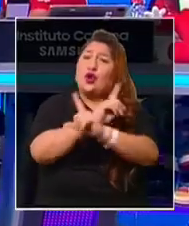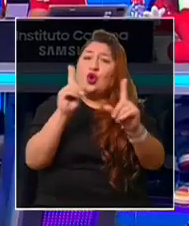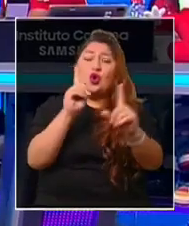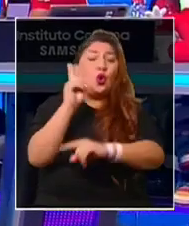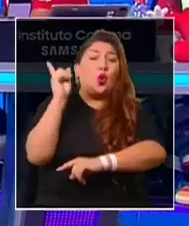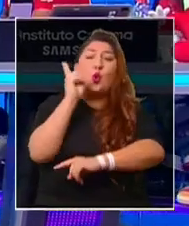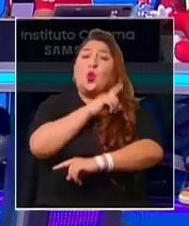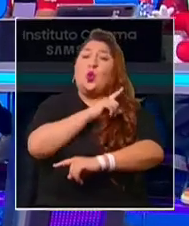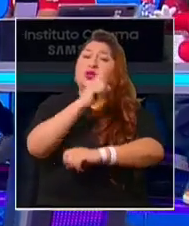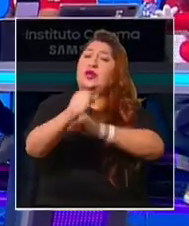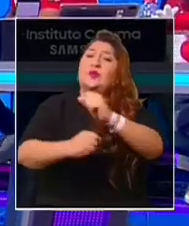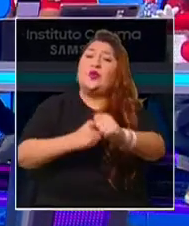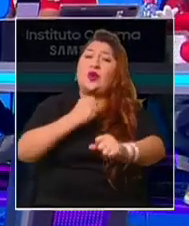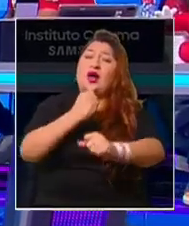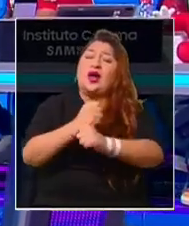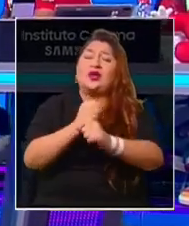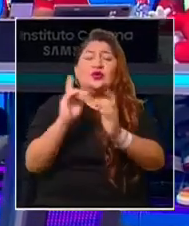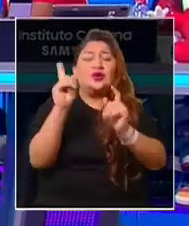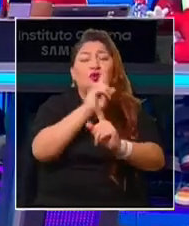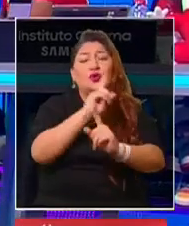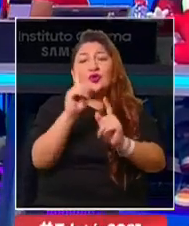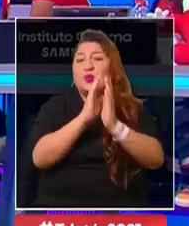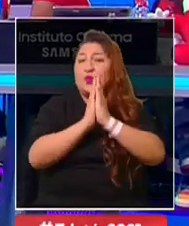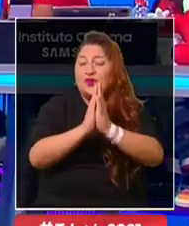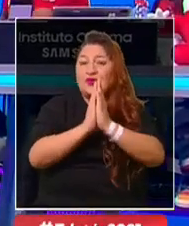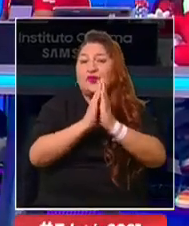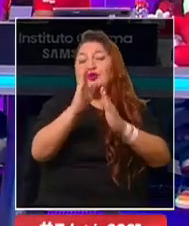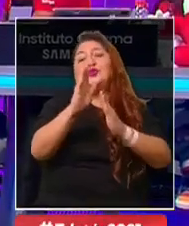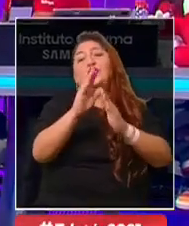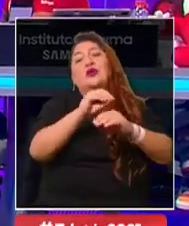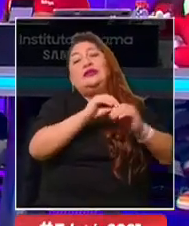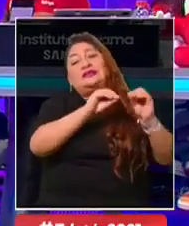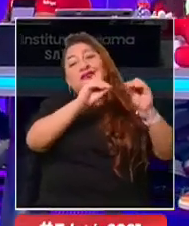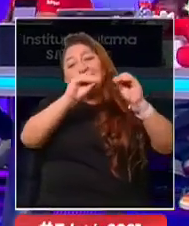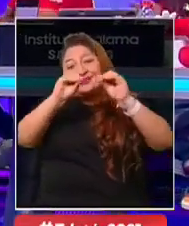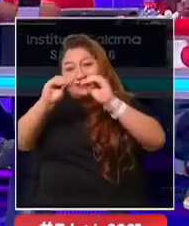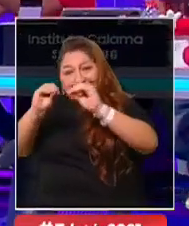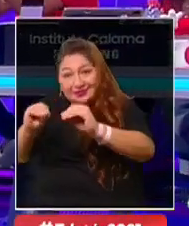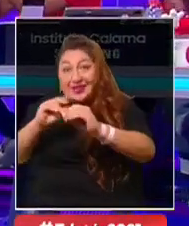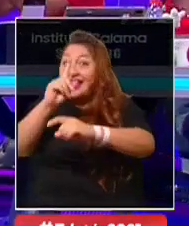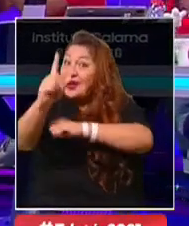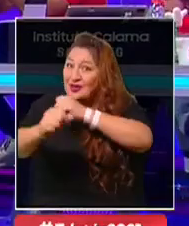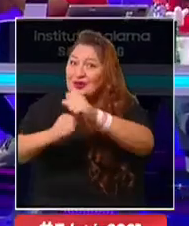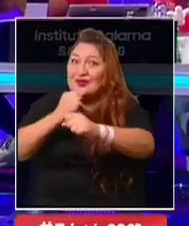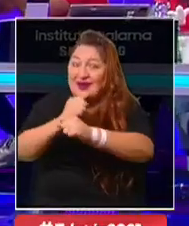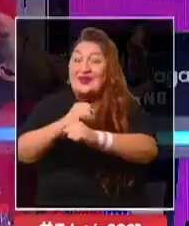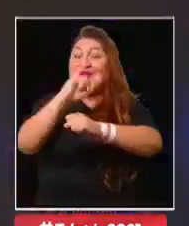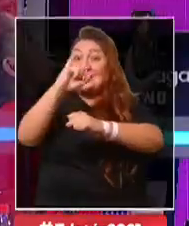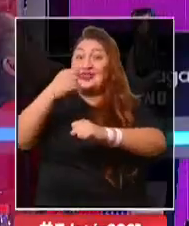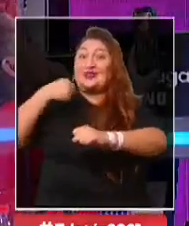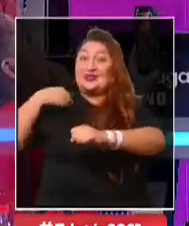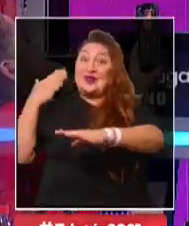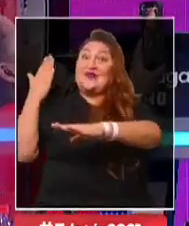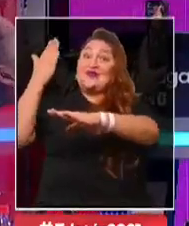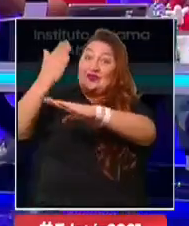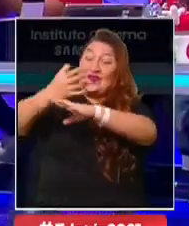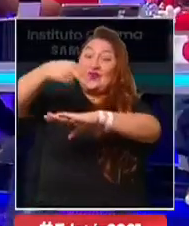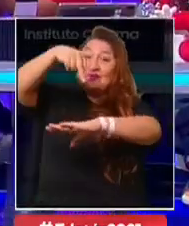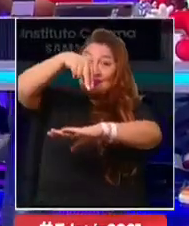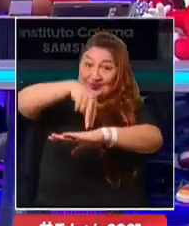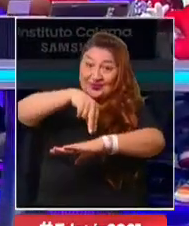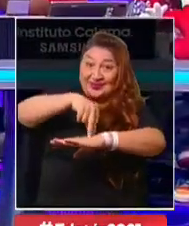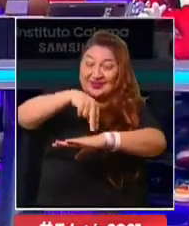postergues. Ay, así yo el próximo año puedo estar en persona y el próximo año es tu última Teletón, si es que lo